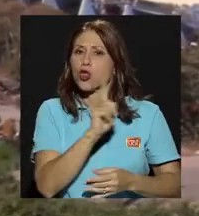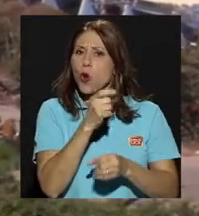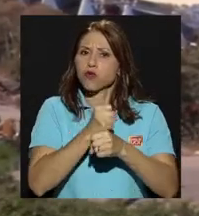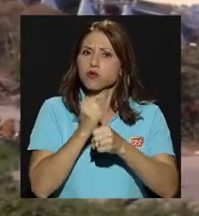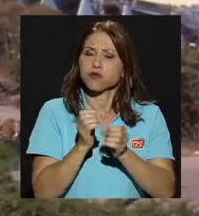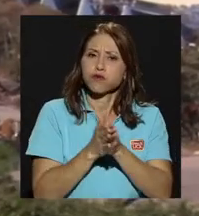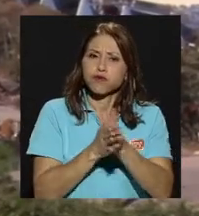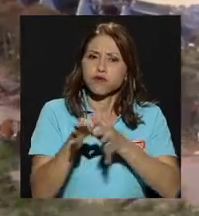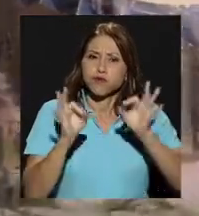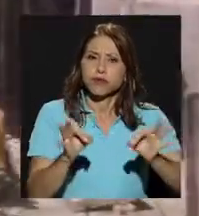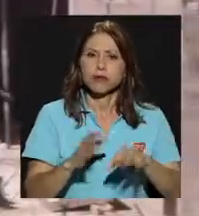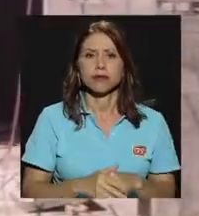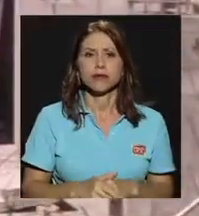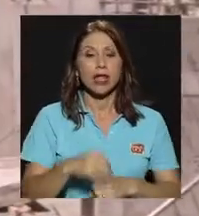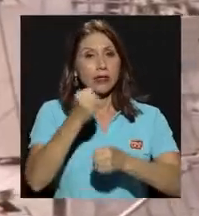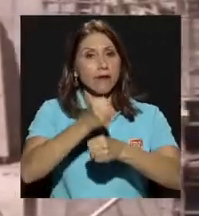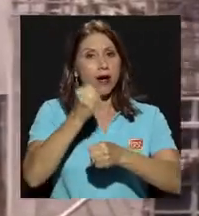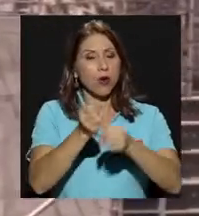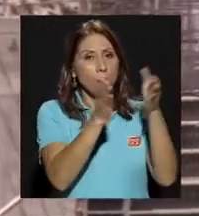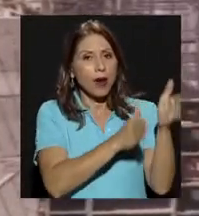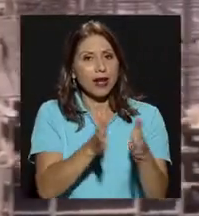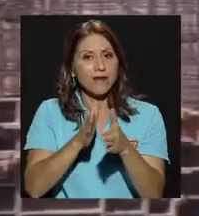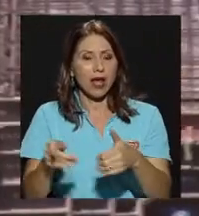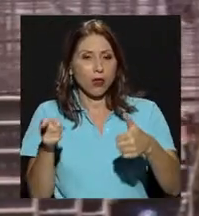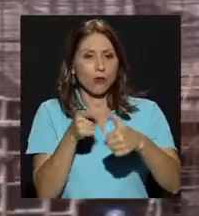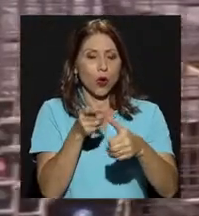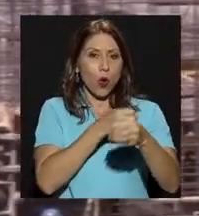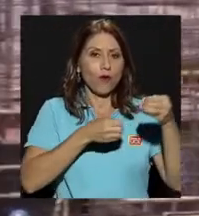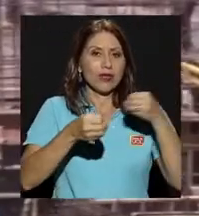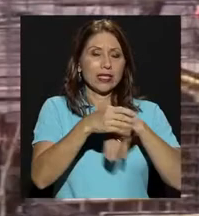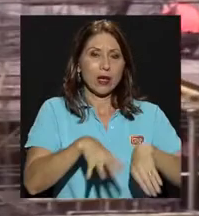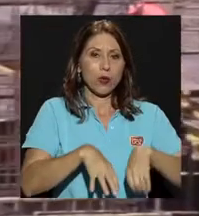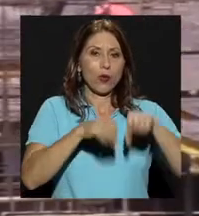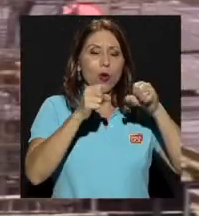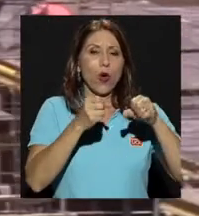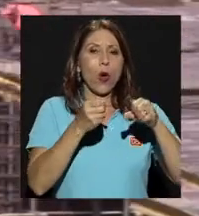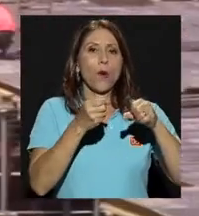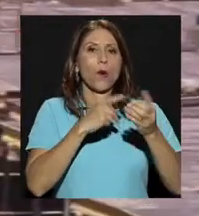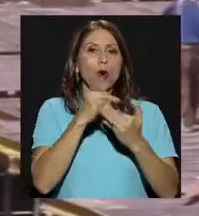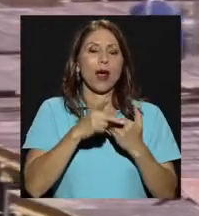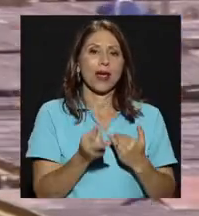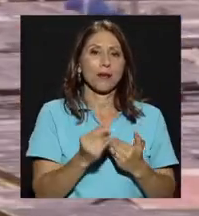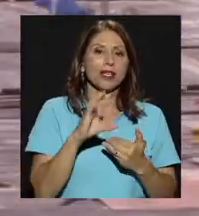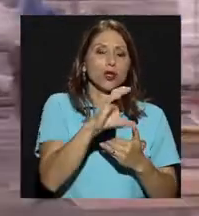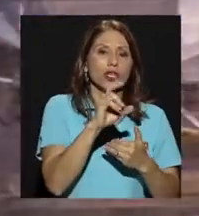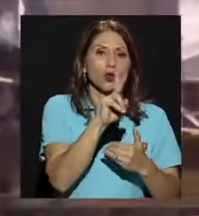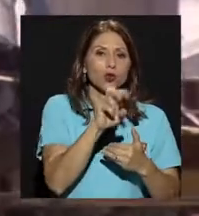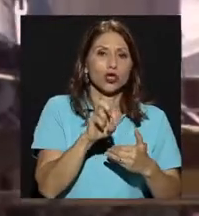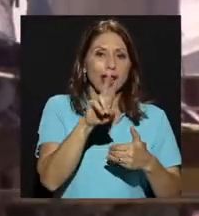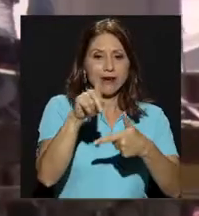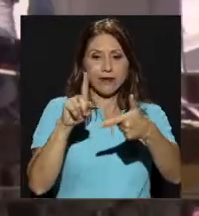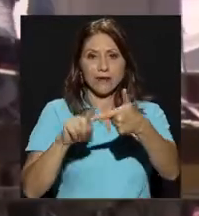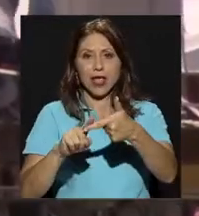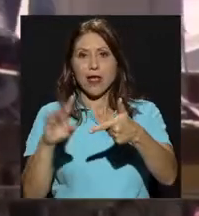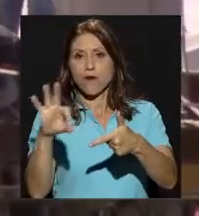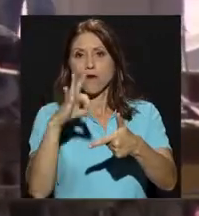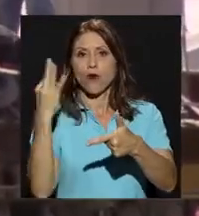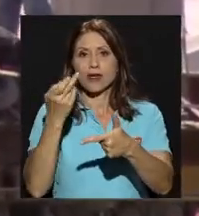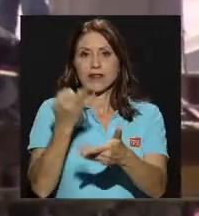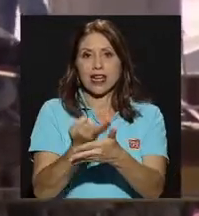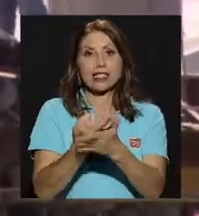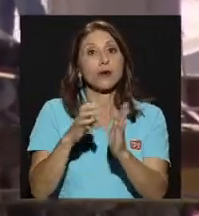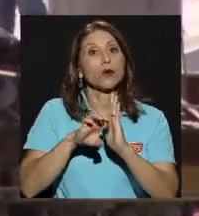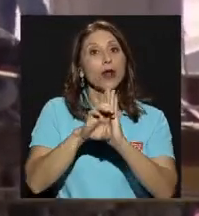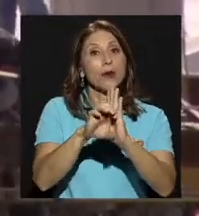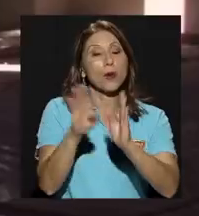somos ineficientes. El trabajo planificado entre la Oficina Ejecutora del Programa de Inversiones de la UCR y las fuentes de financiamiento